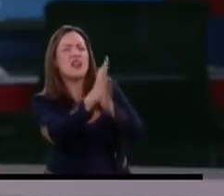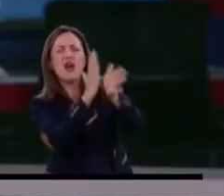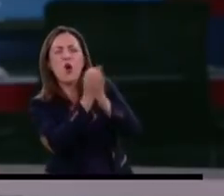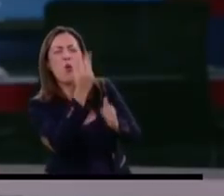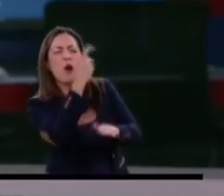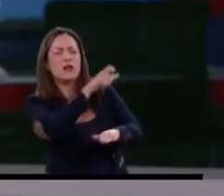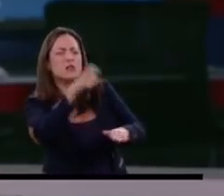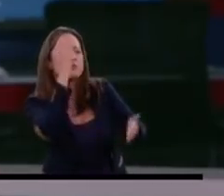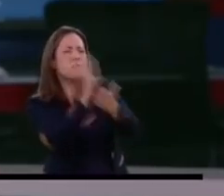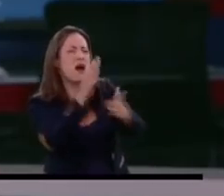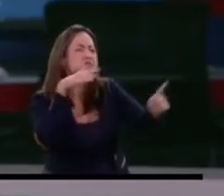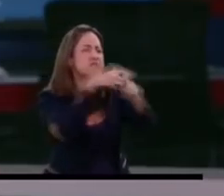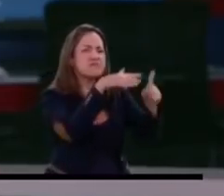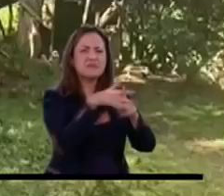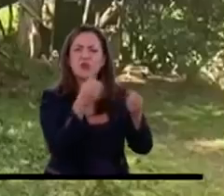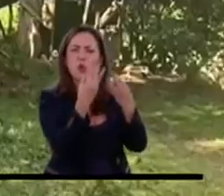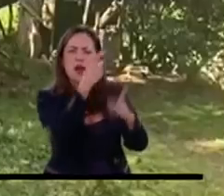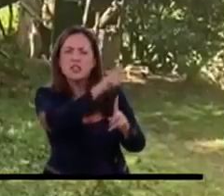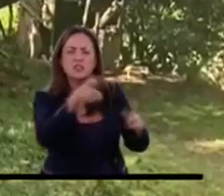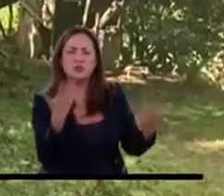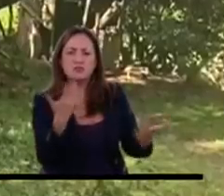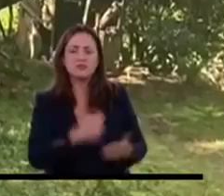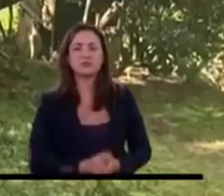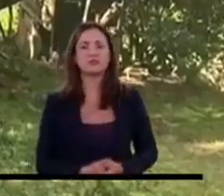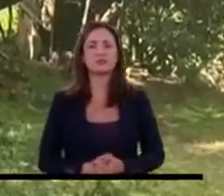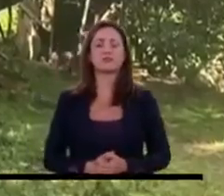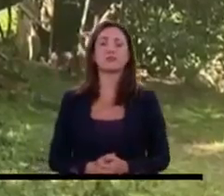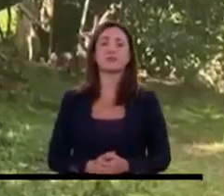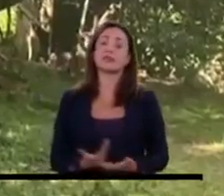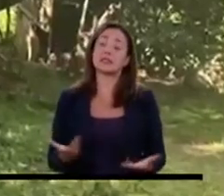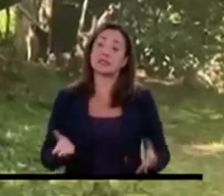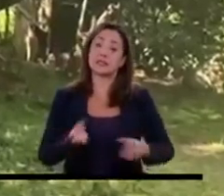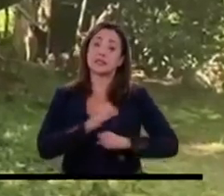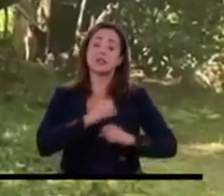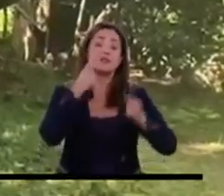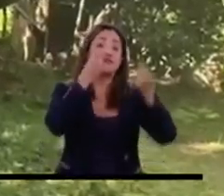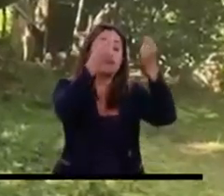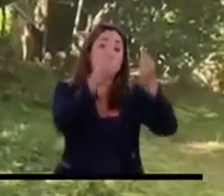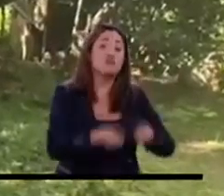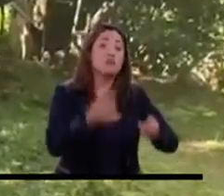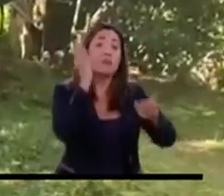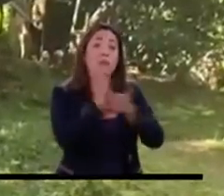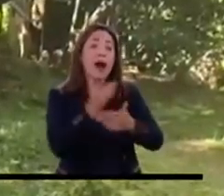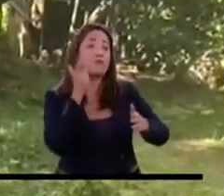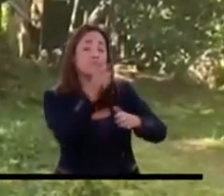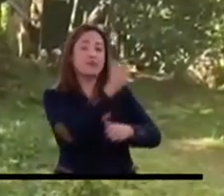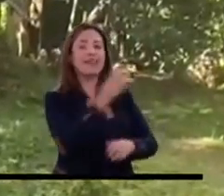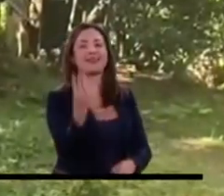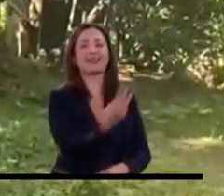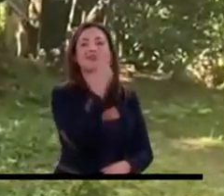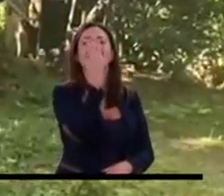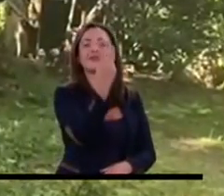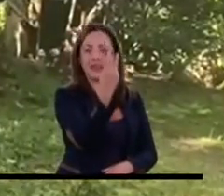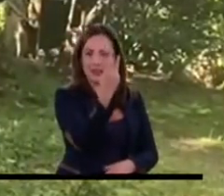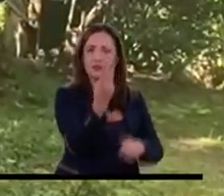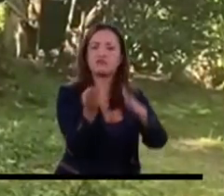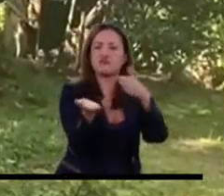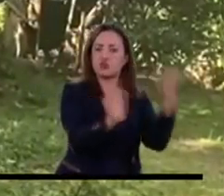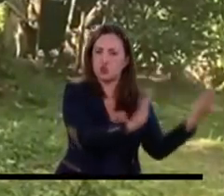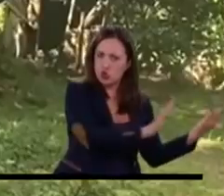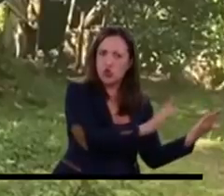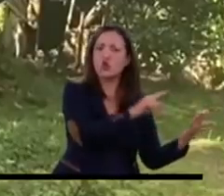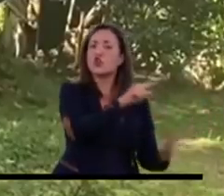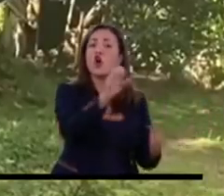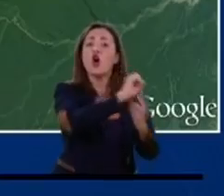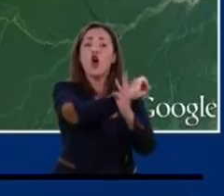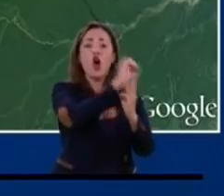ataque? ¿Cuántas víctimas dejó este ataque? El lamentable saldo de esta masacre son 3 personas asesinadas, todas de